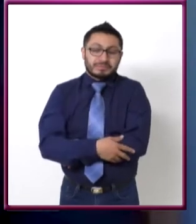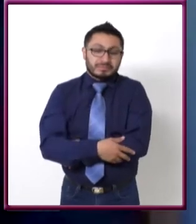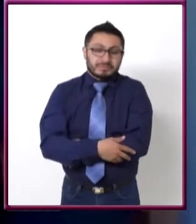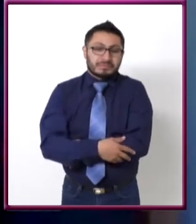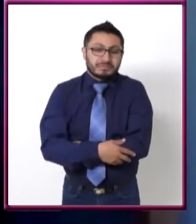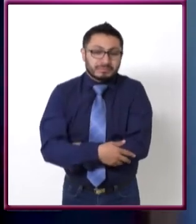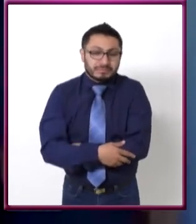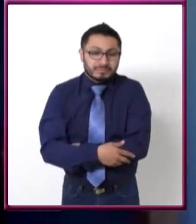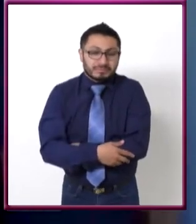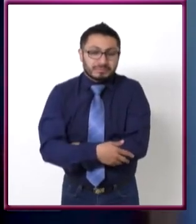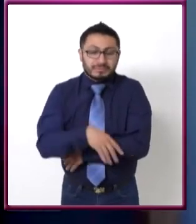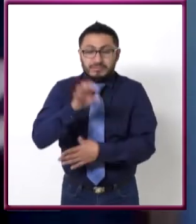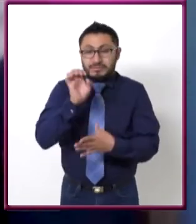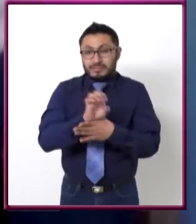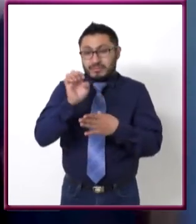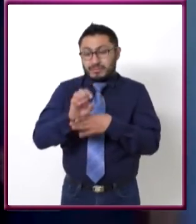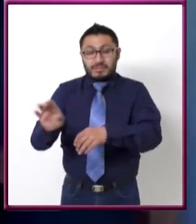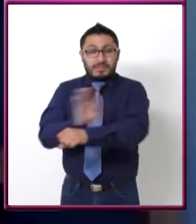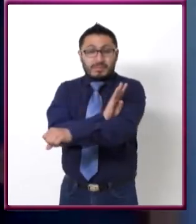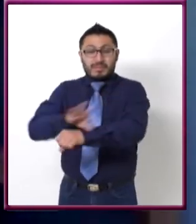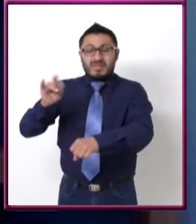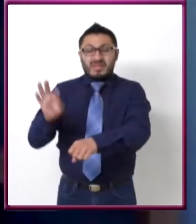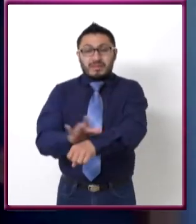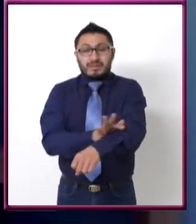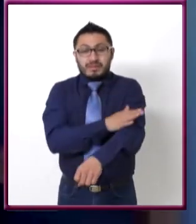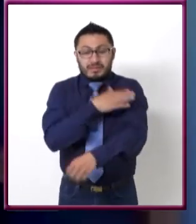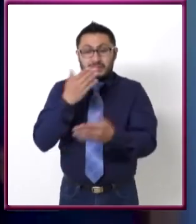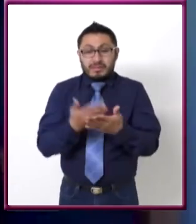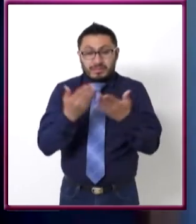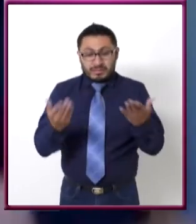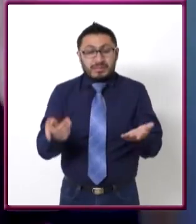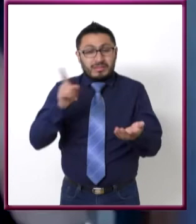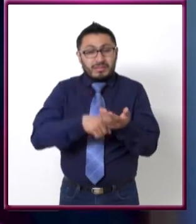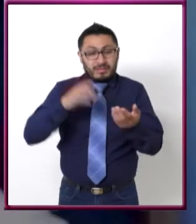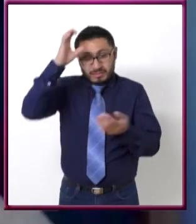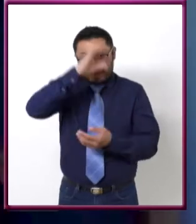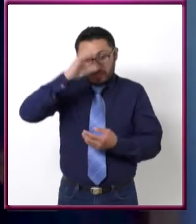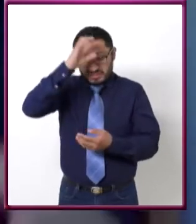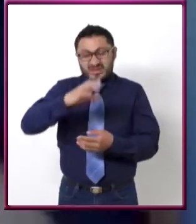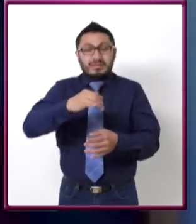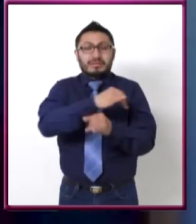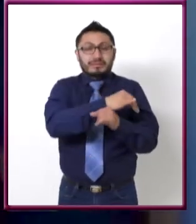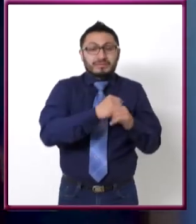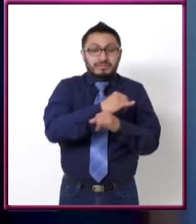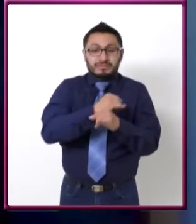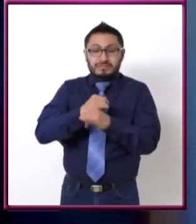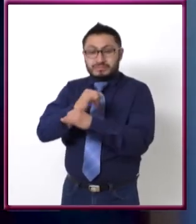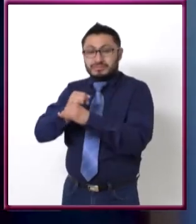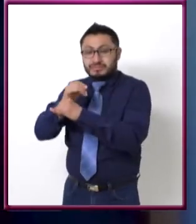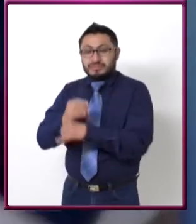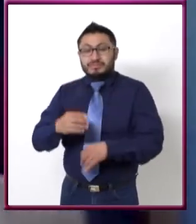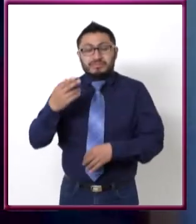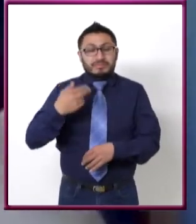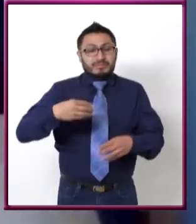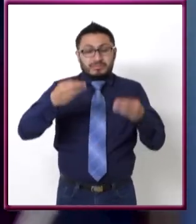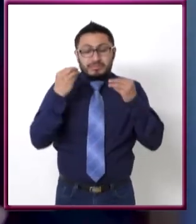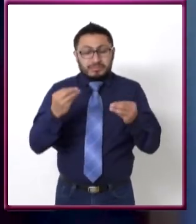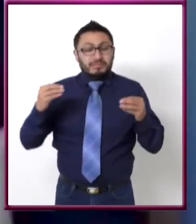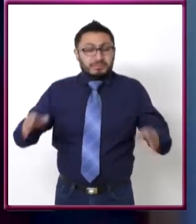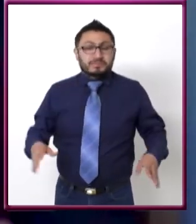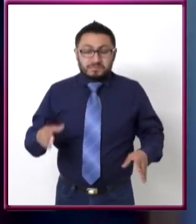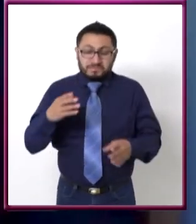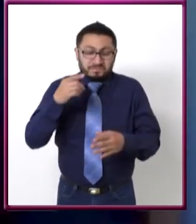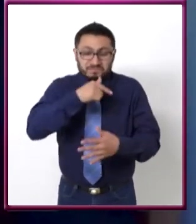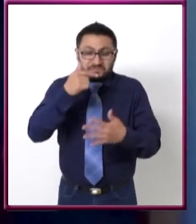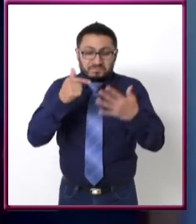O sea, entonces el bienestar emocional es algo que ahora la ciencia está estudiando y tenemos